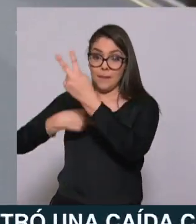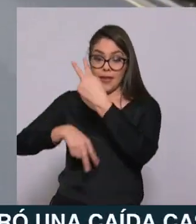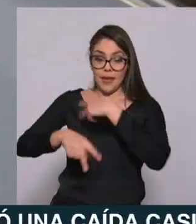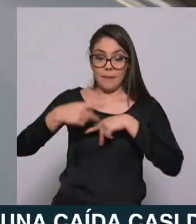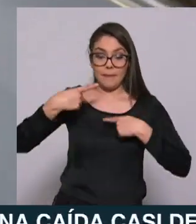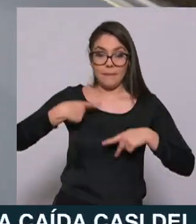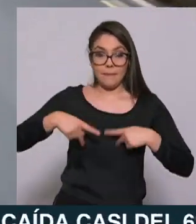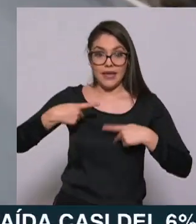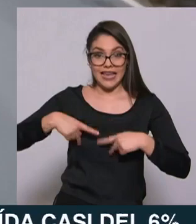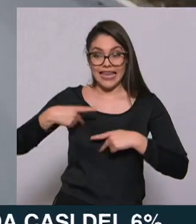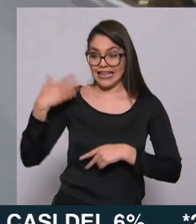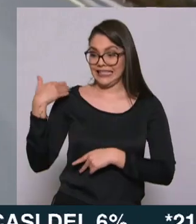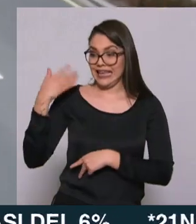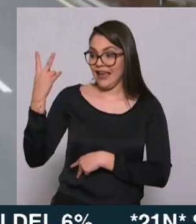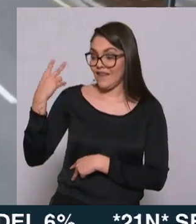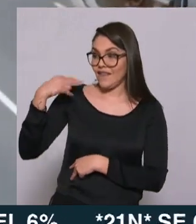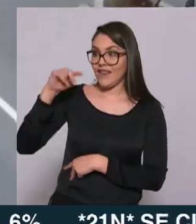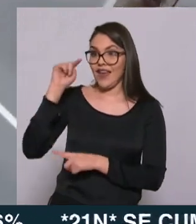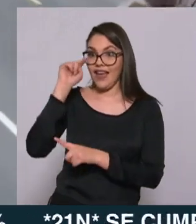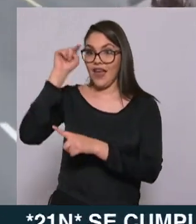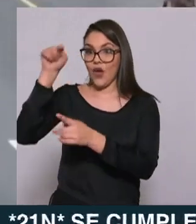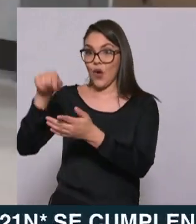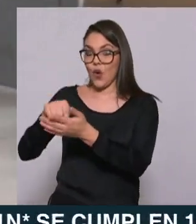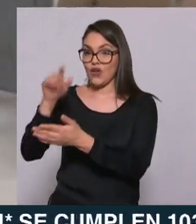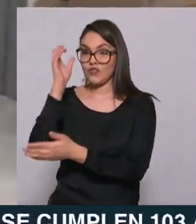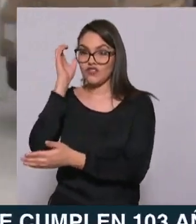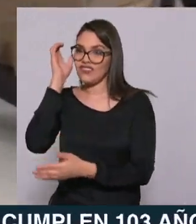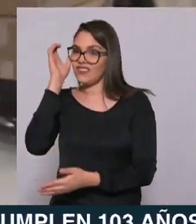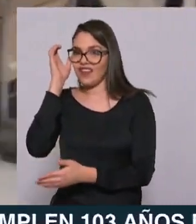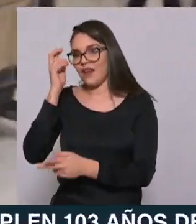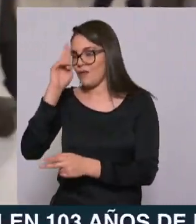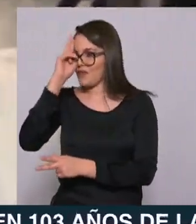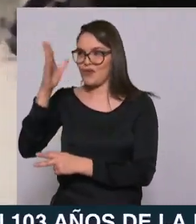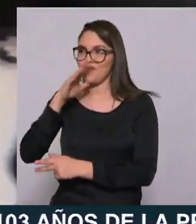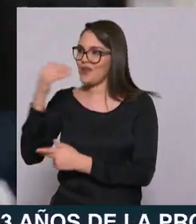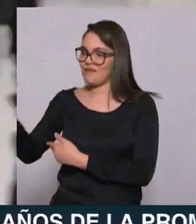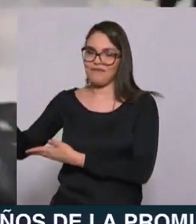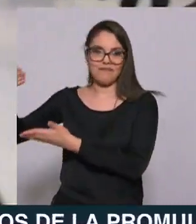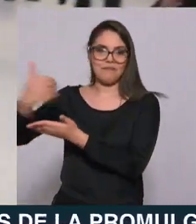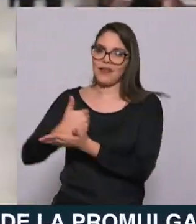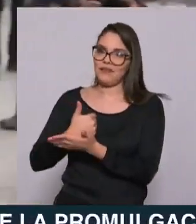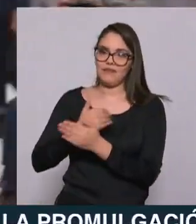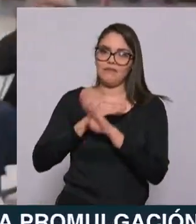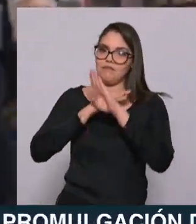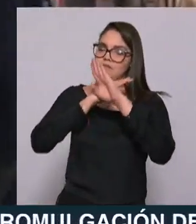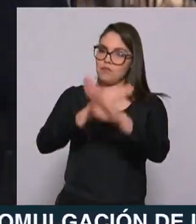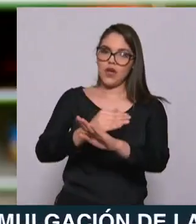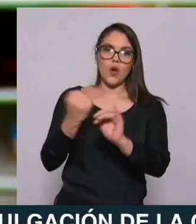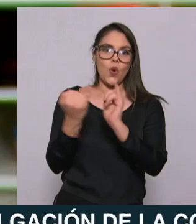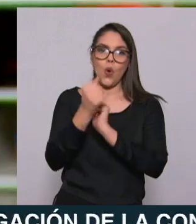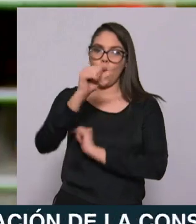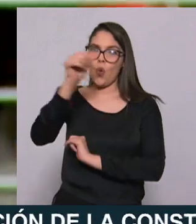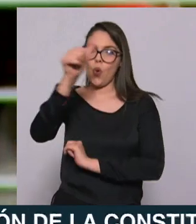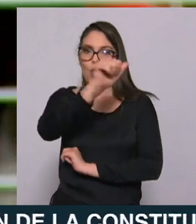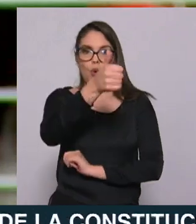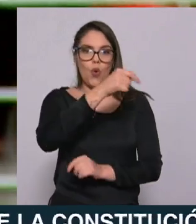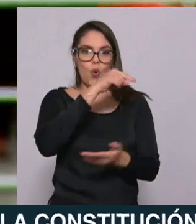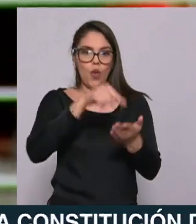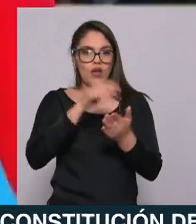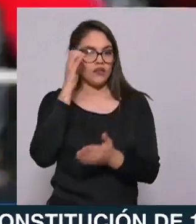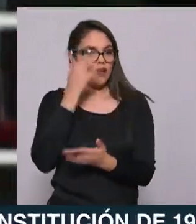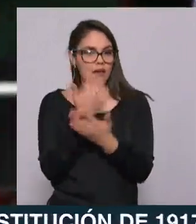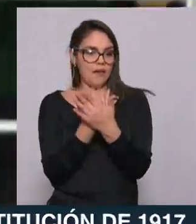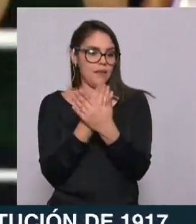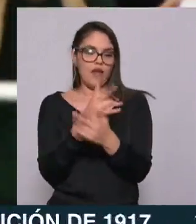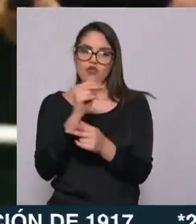hayan viajado recientemente a Wuhan y contempla extender estas restricciones a otras regiones de China.